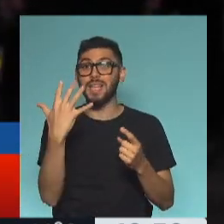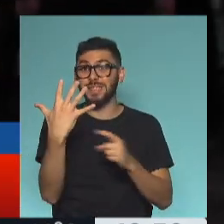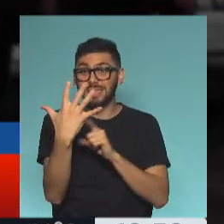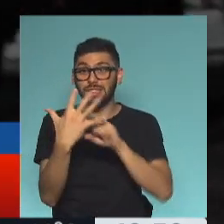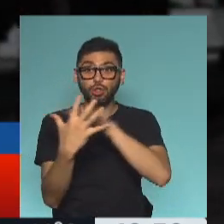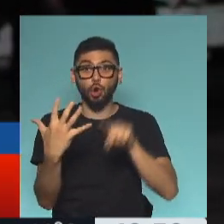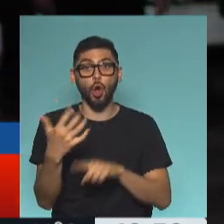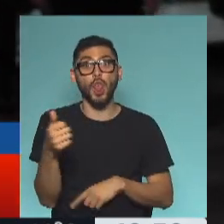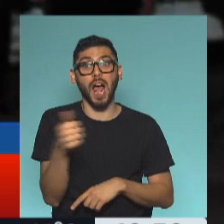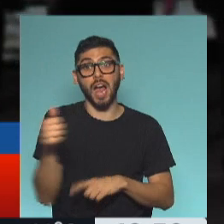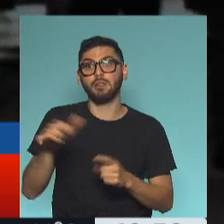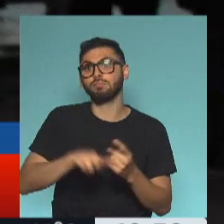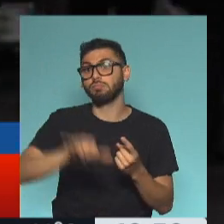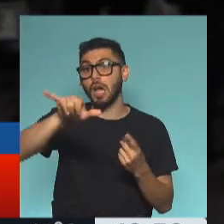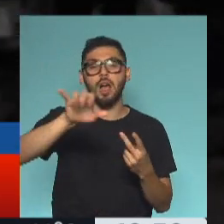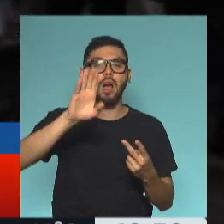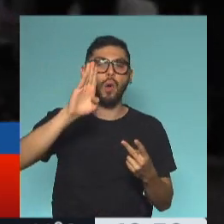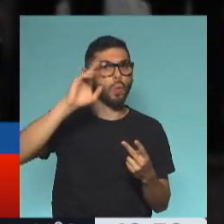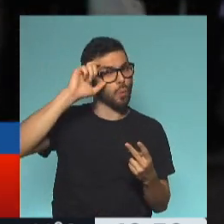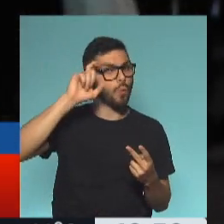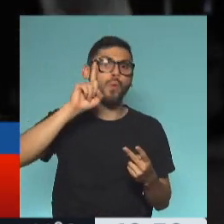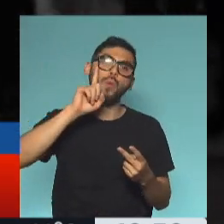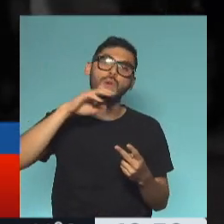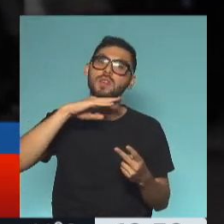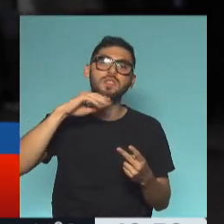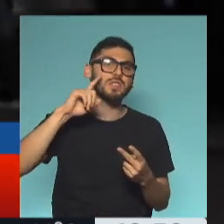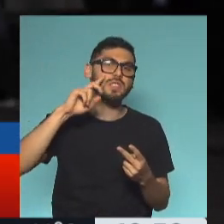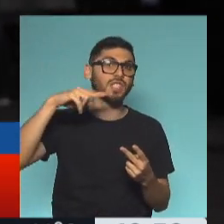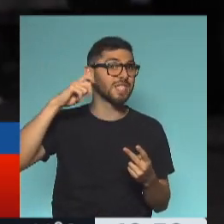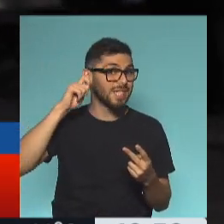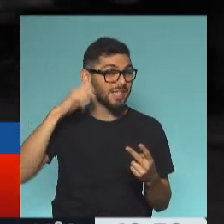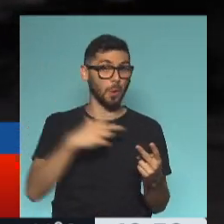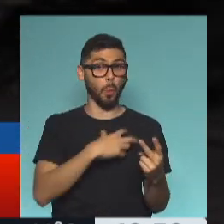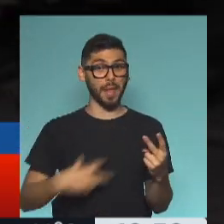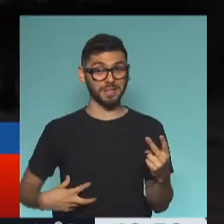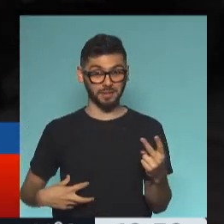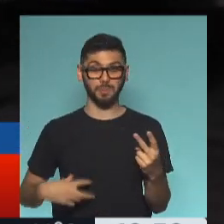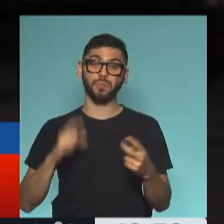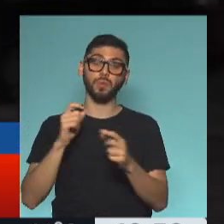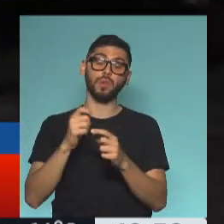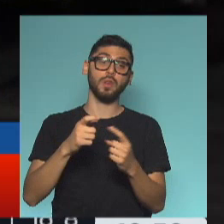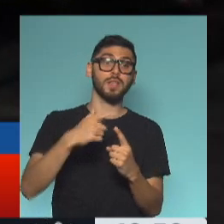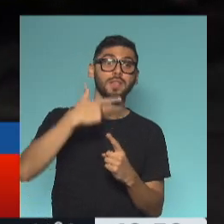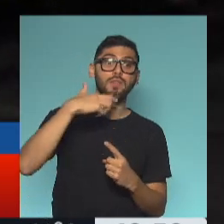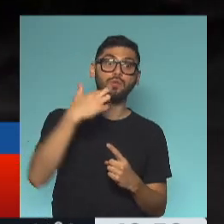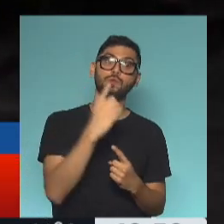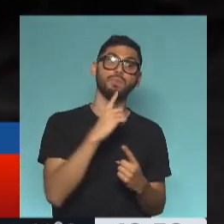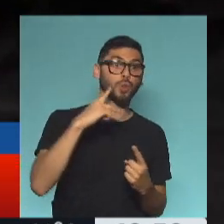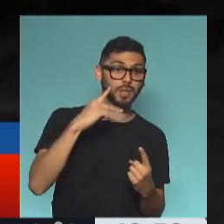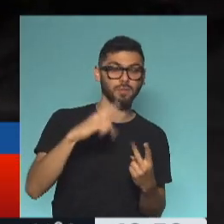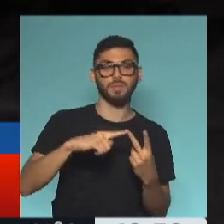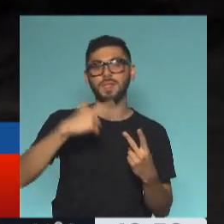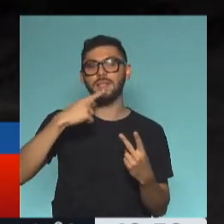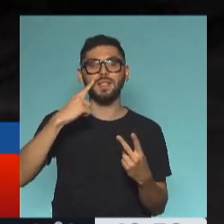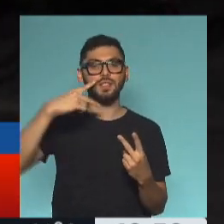línea de bandera a Beijing. Entre las vacunas Sputnik y las vacunas Sinopharm, así se ha desplegado